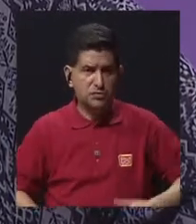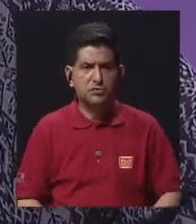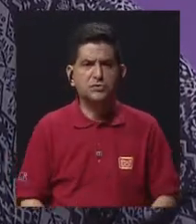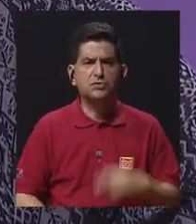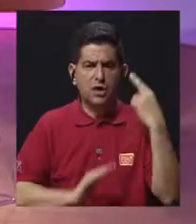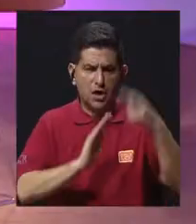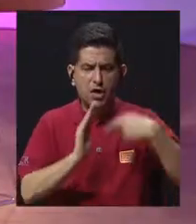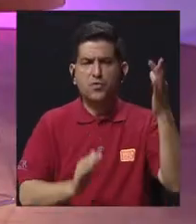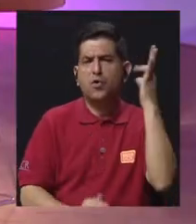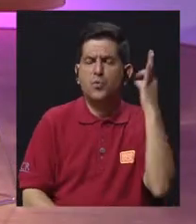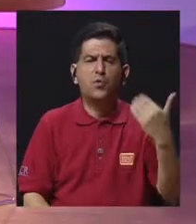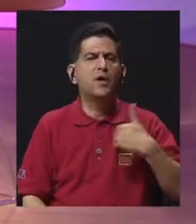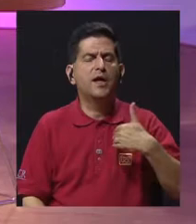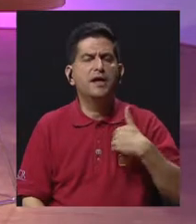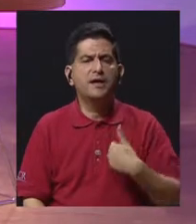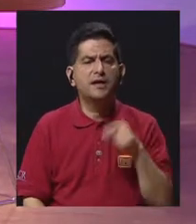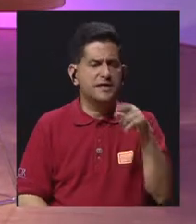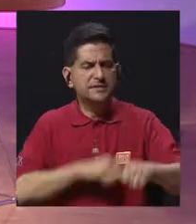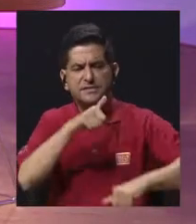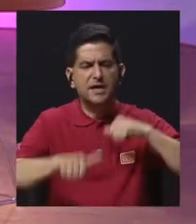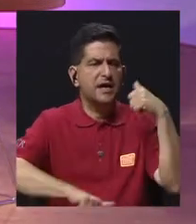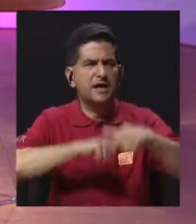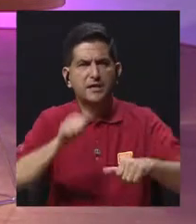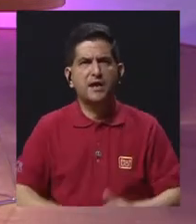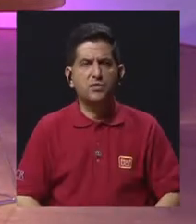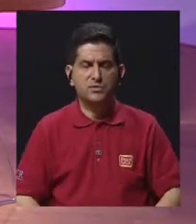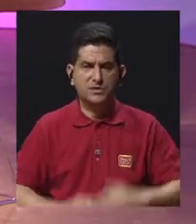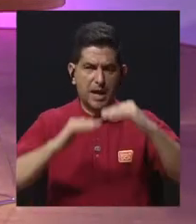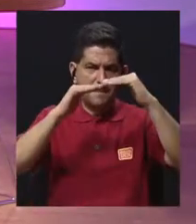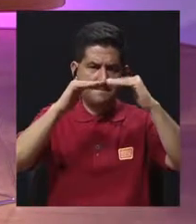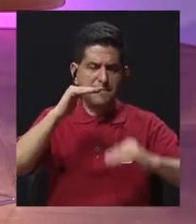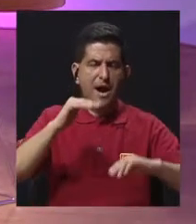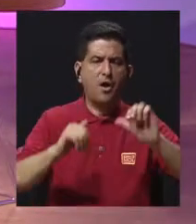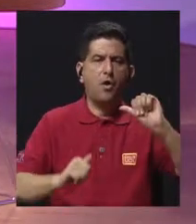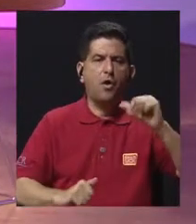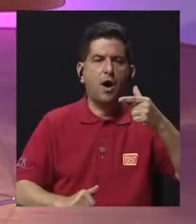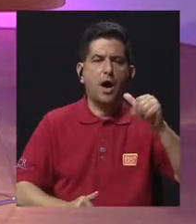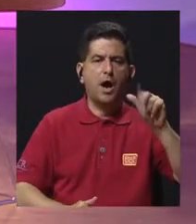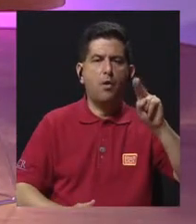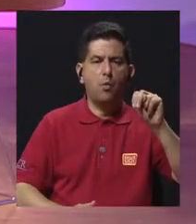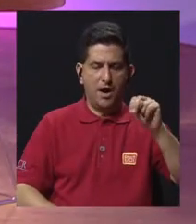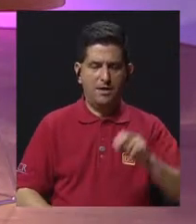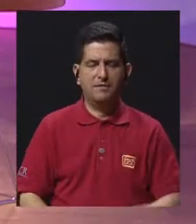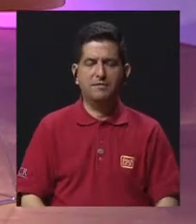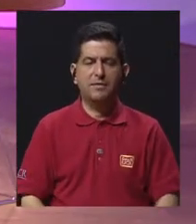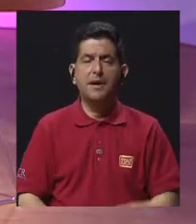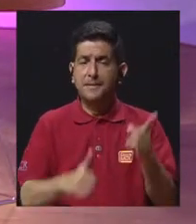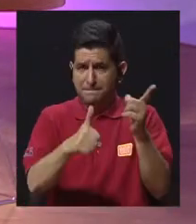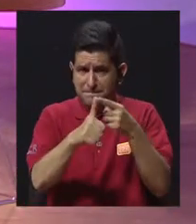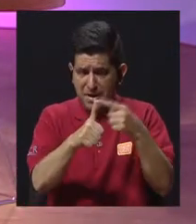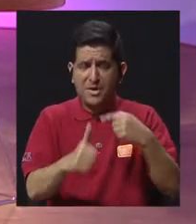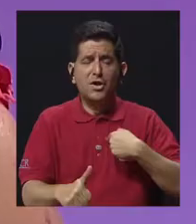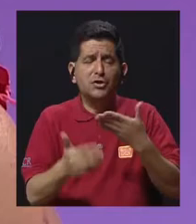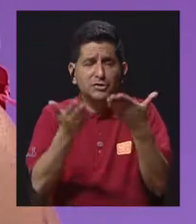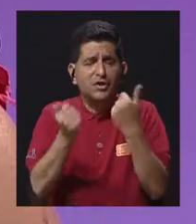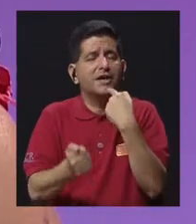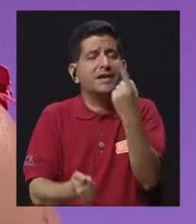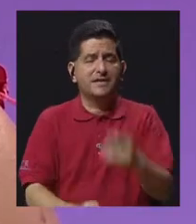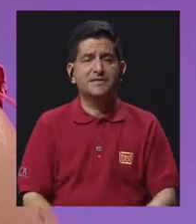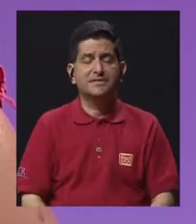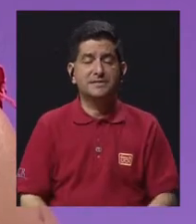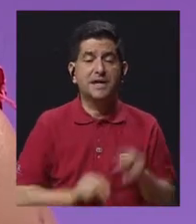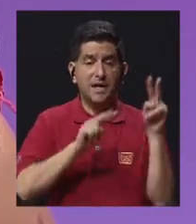es el papel de las mujeres en estas luchas en Bajo Aguán. Sí. Antes de todo, quería también decir